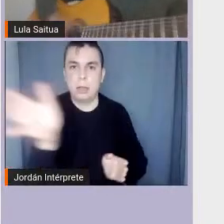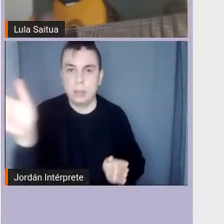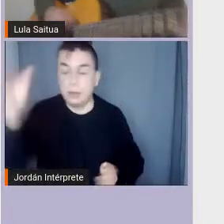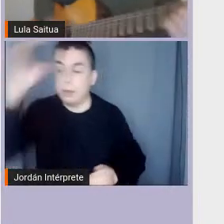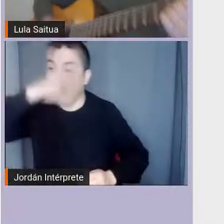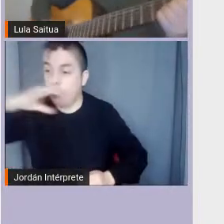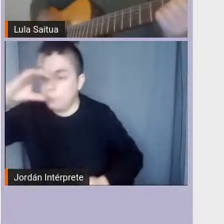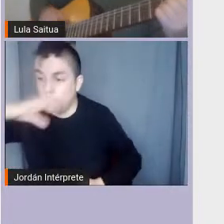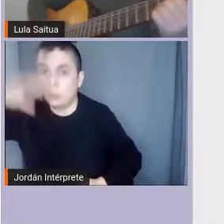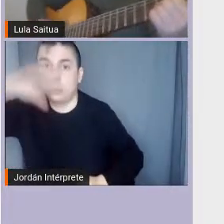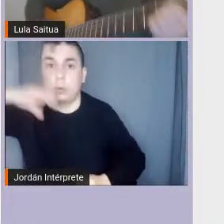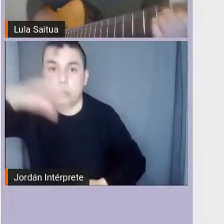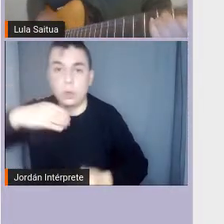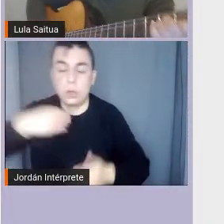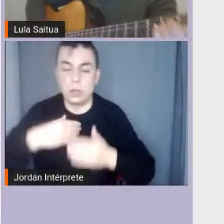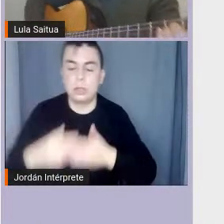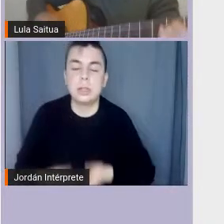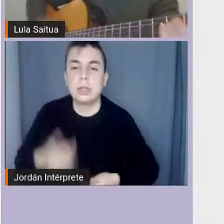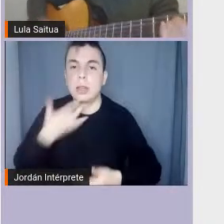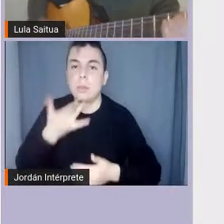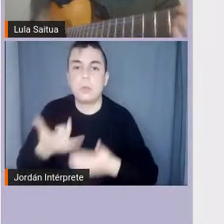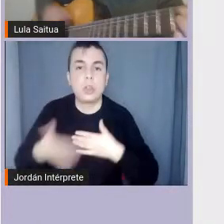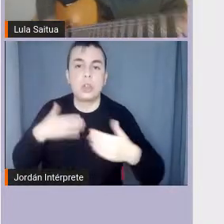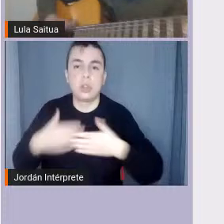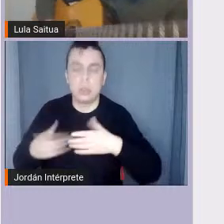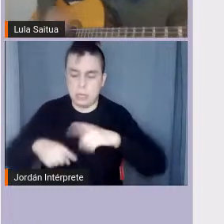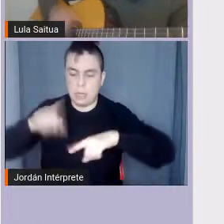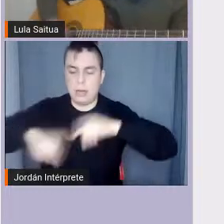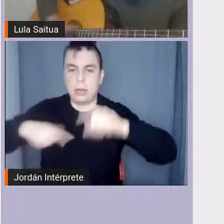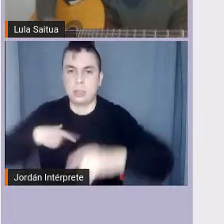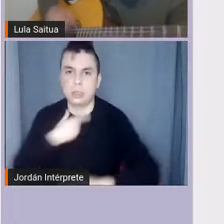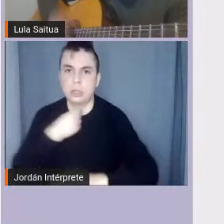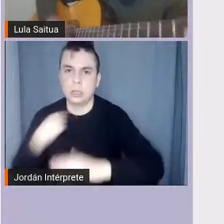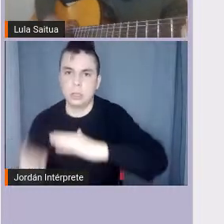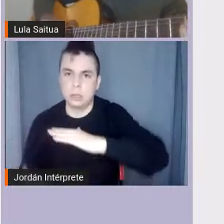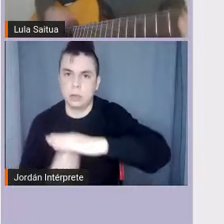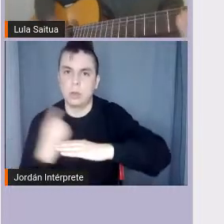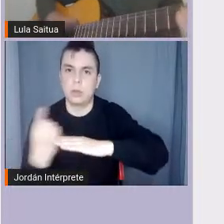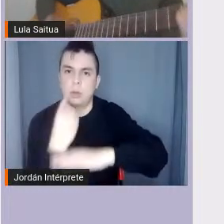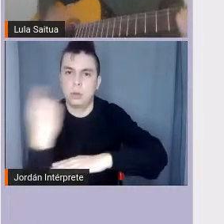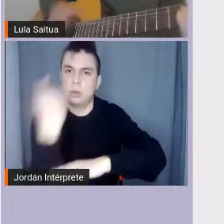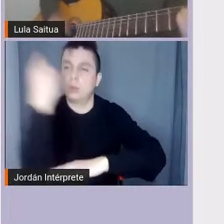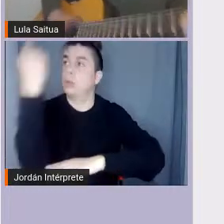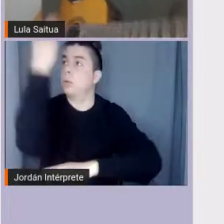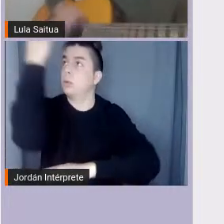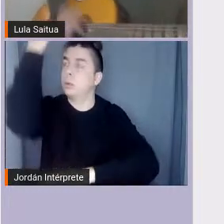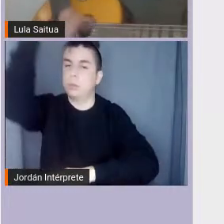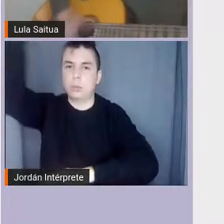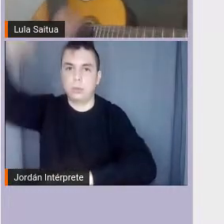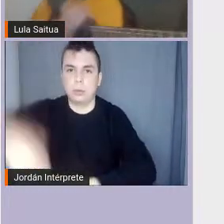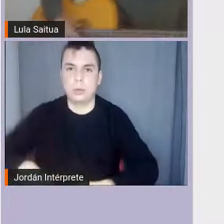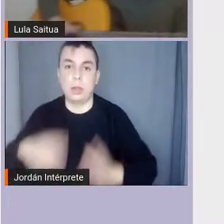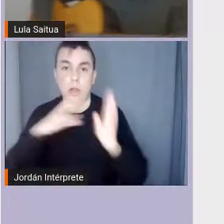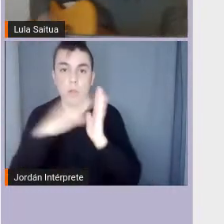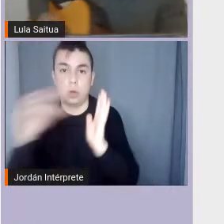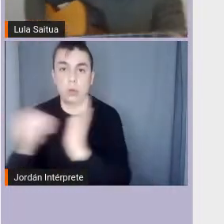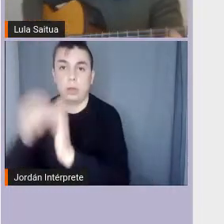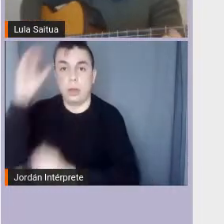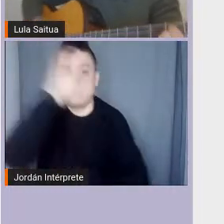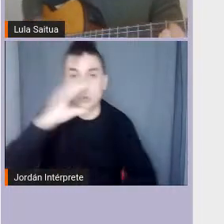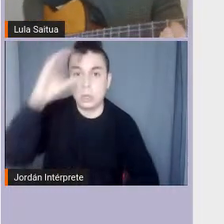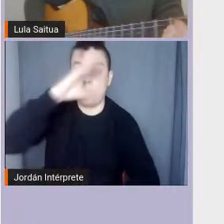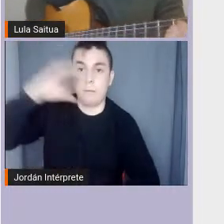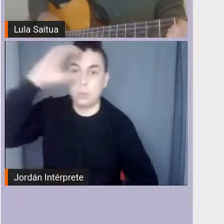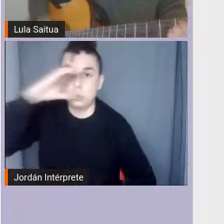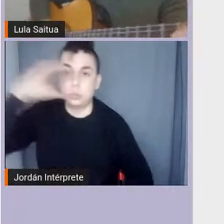buscar, que en la suave tierra yo quiero germinar. Juego de eco. Busca,